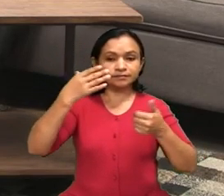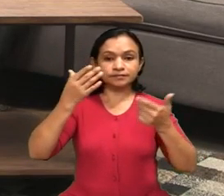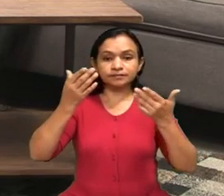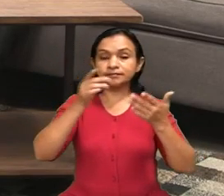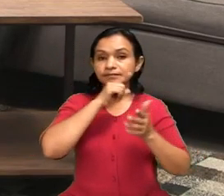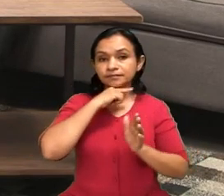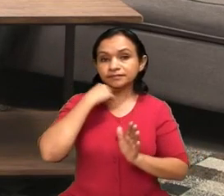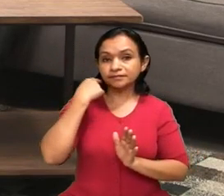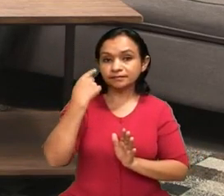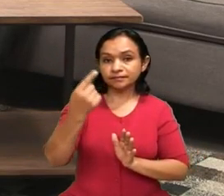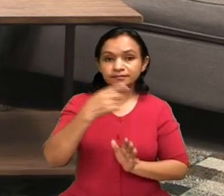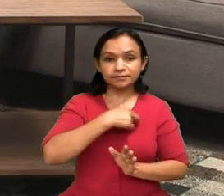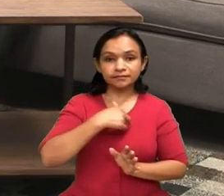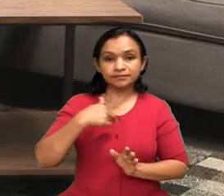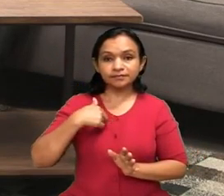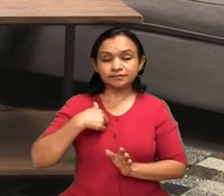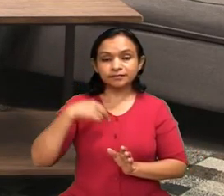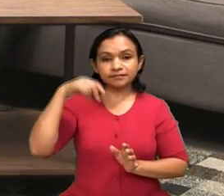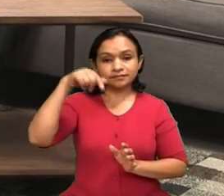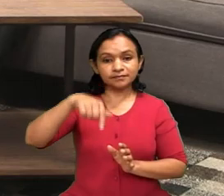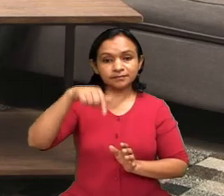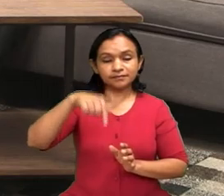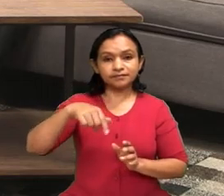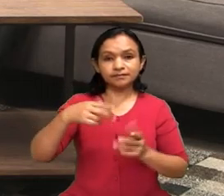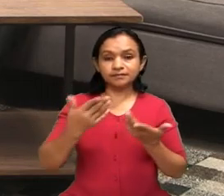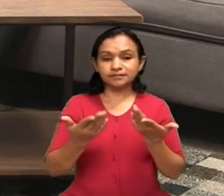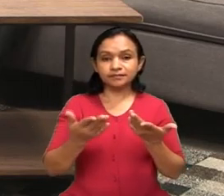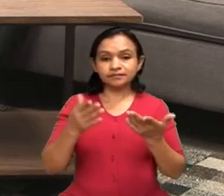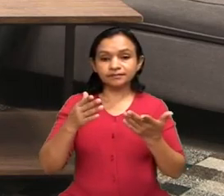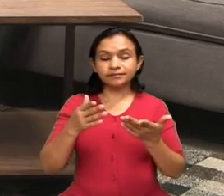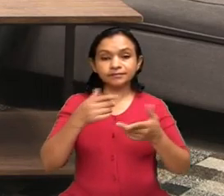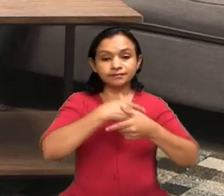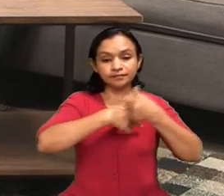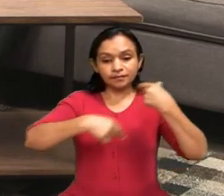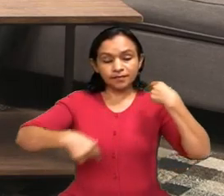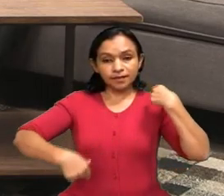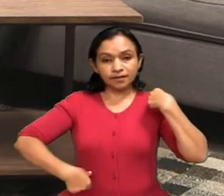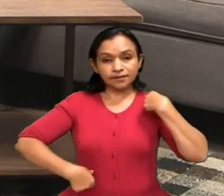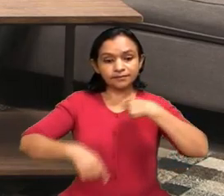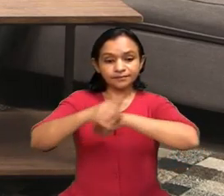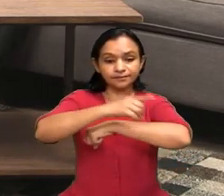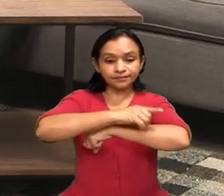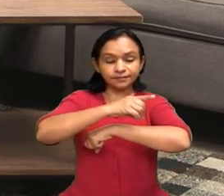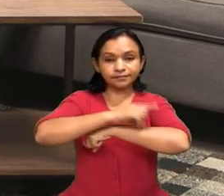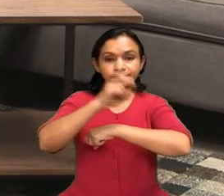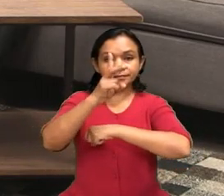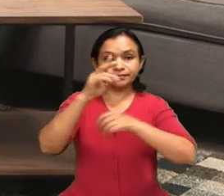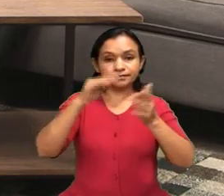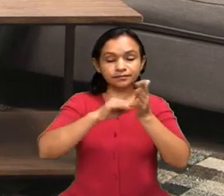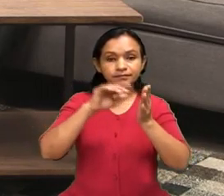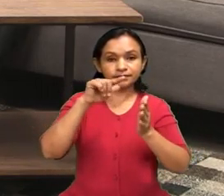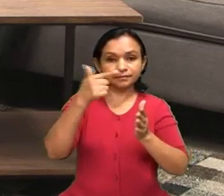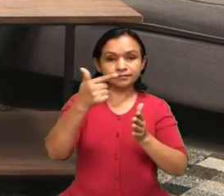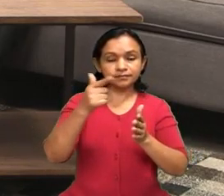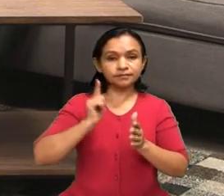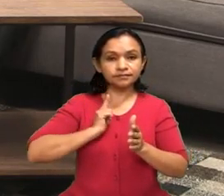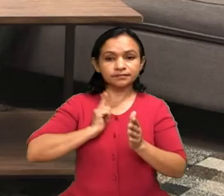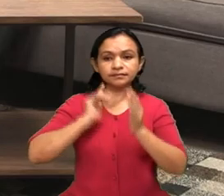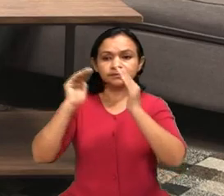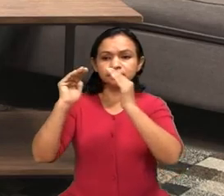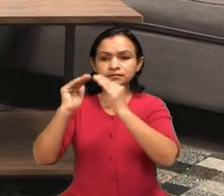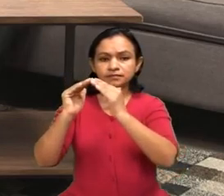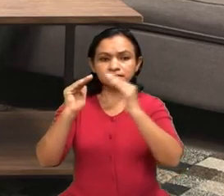real. Aquí cuando se asume el gobierno en el 2007, habían racionamientos y